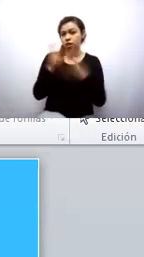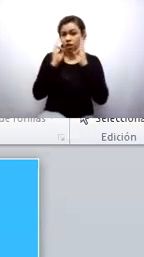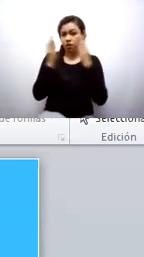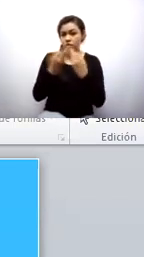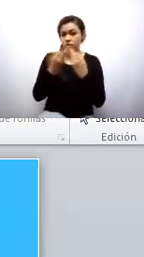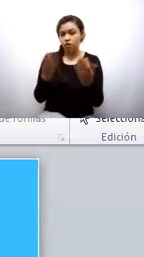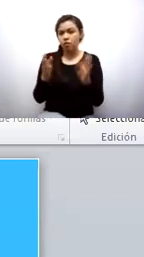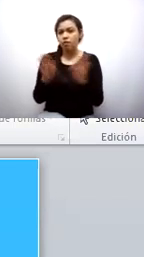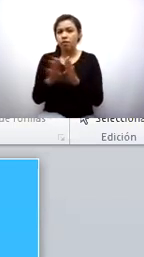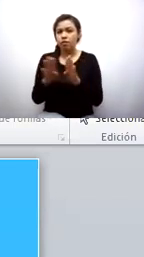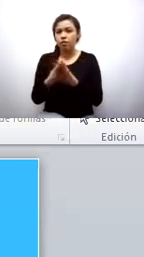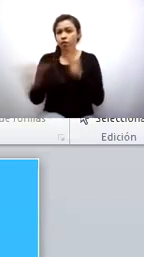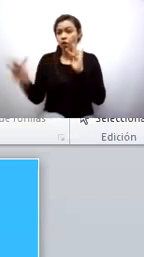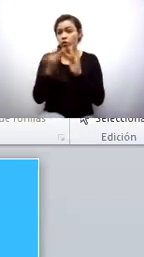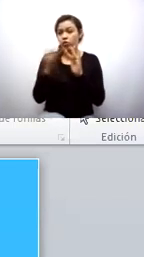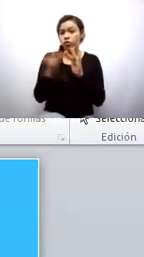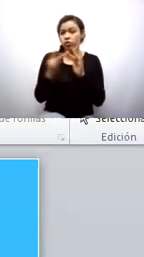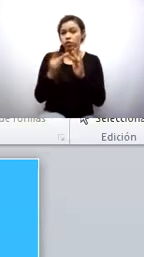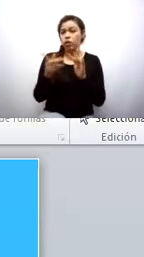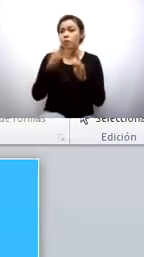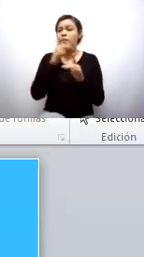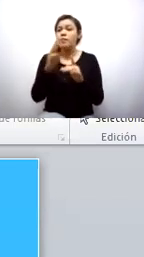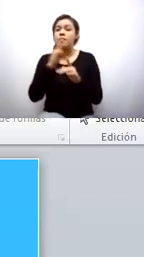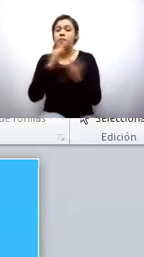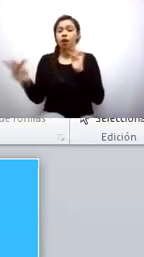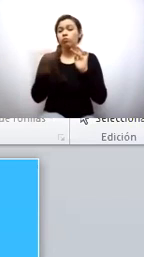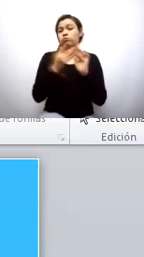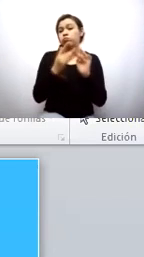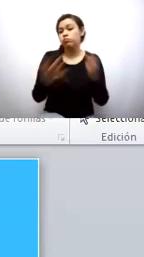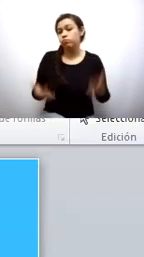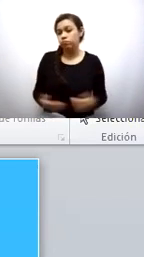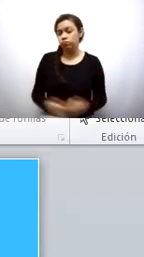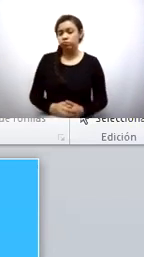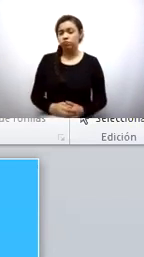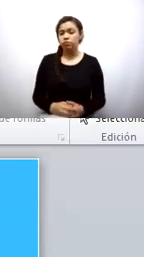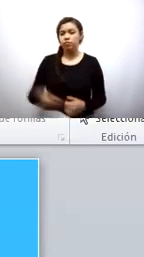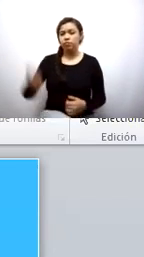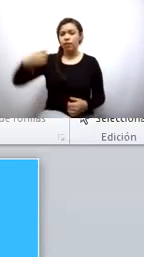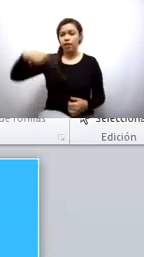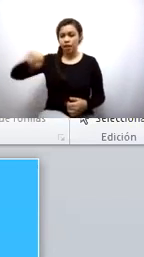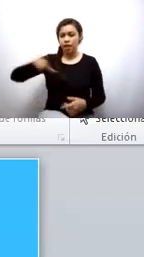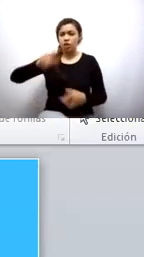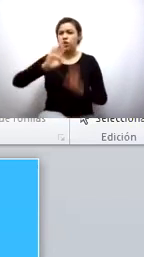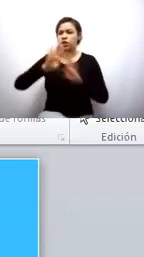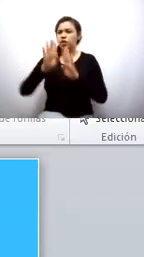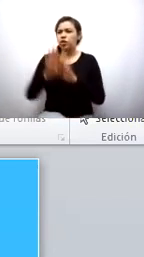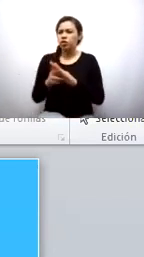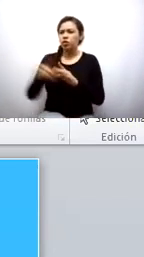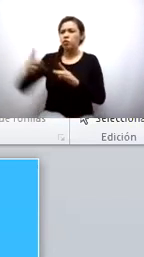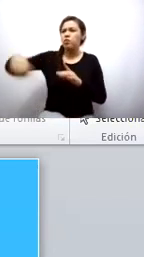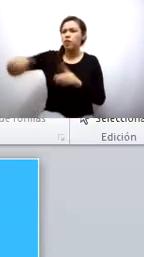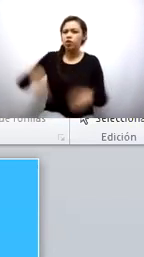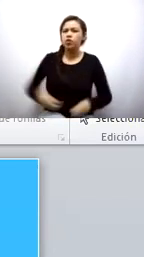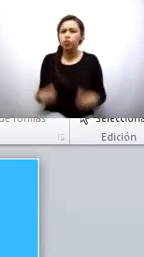es tener el contacto, pues, con los papás, ¿no? Y pues ellos nos van a dar un fiel reflejo de qué es lo que están viviendo los